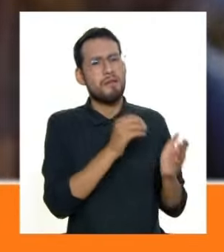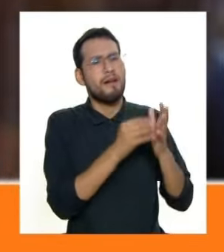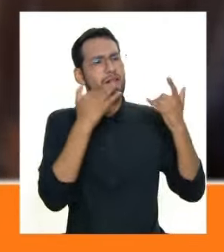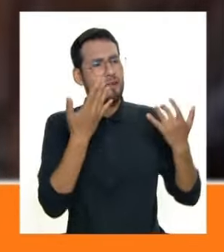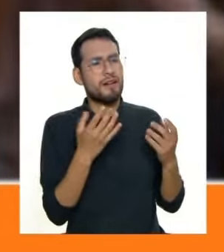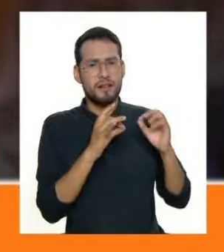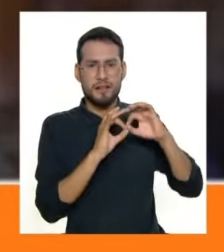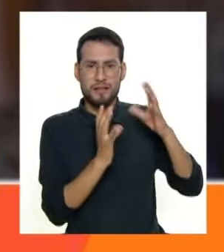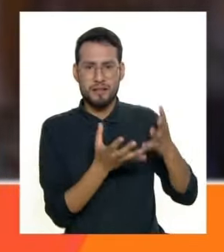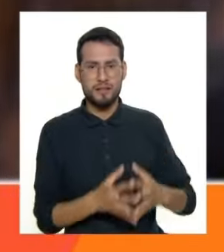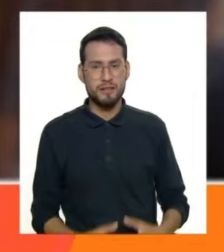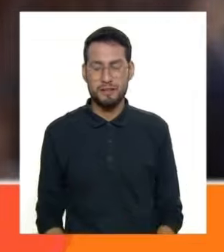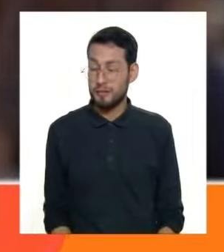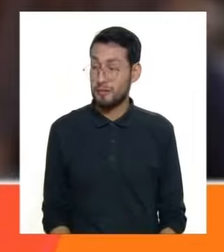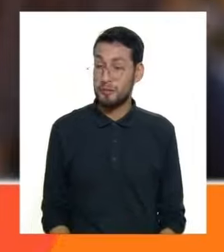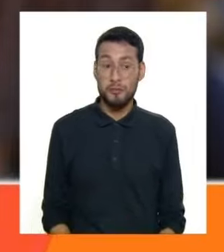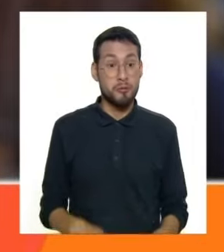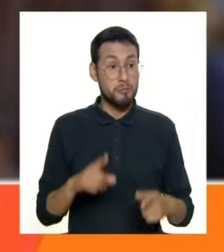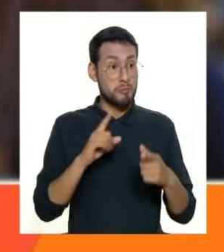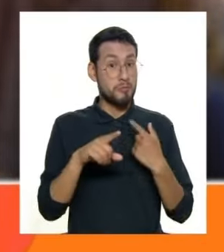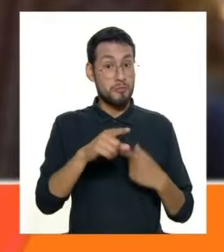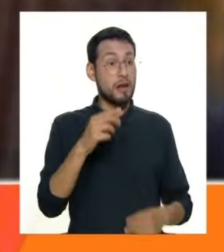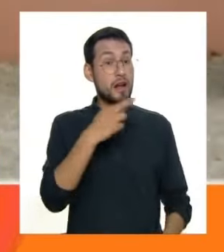de la tierra. Pero mira cómo este rey